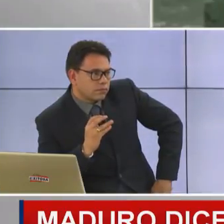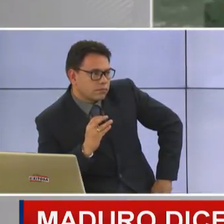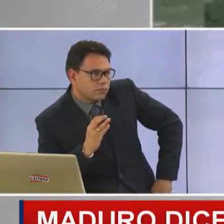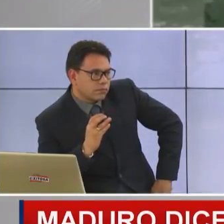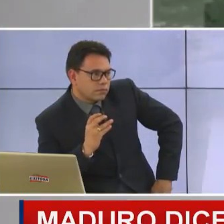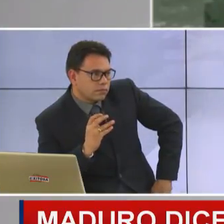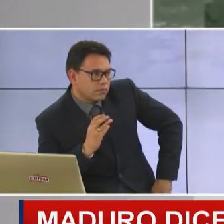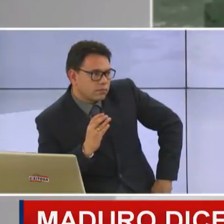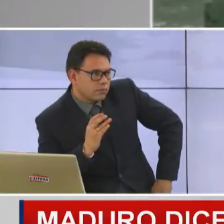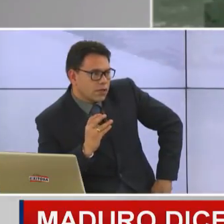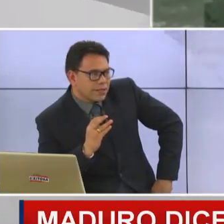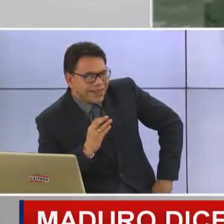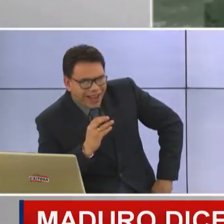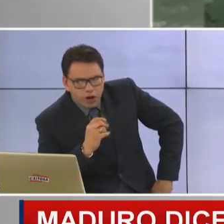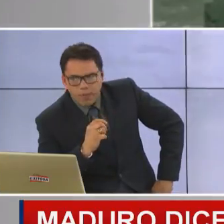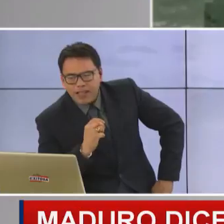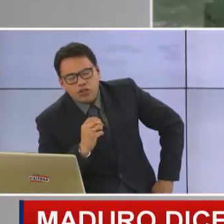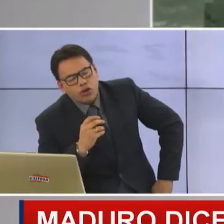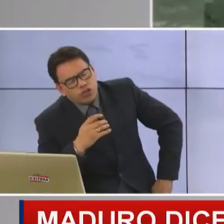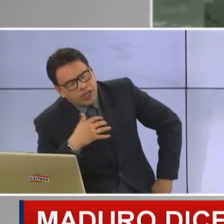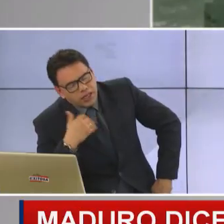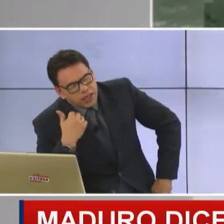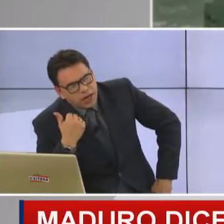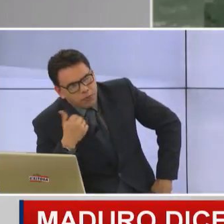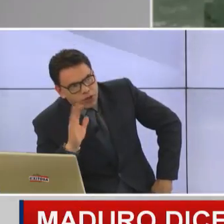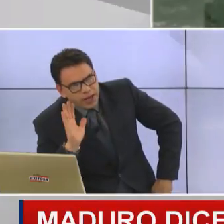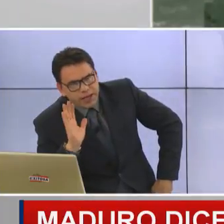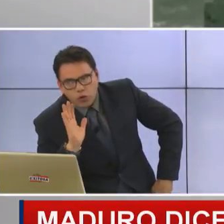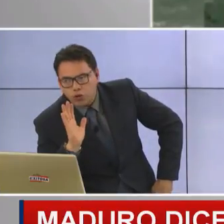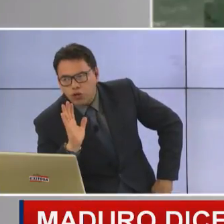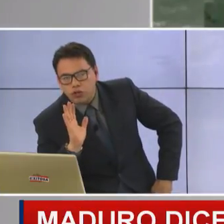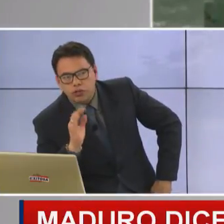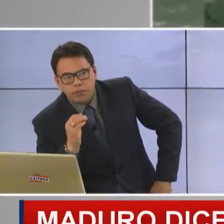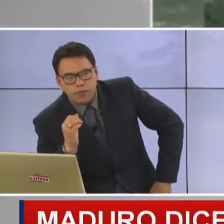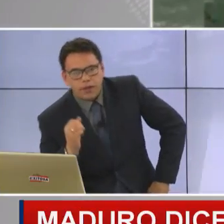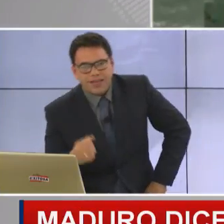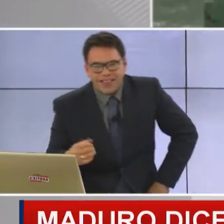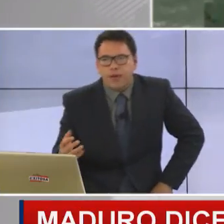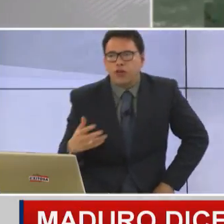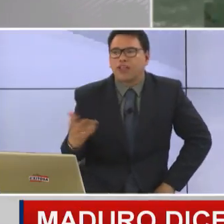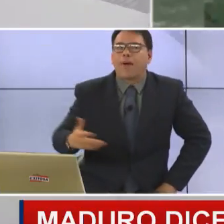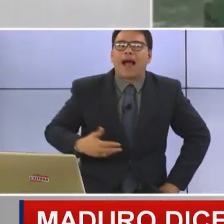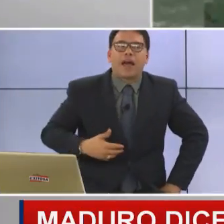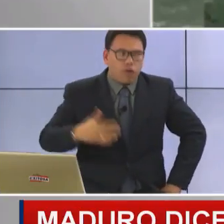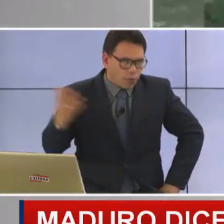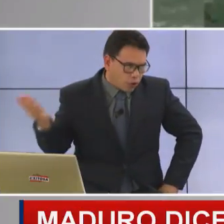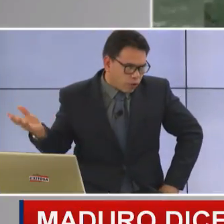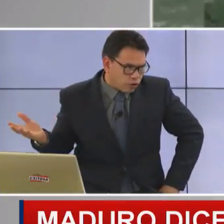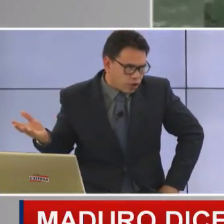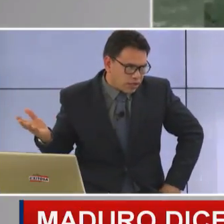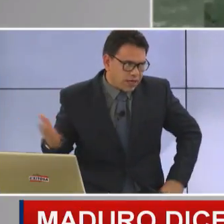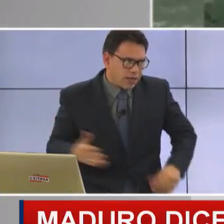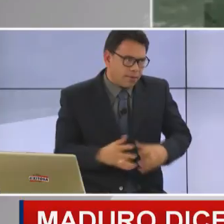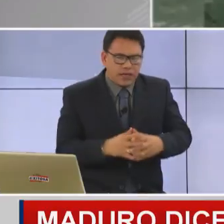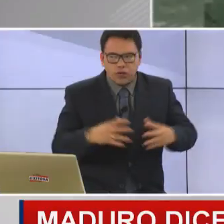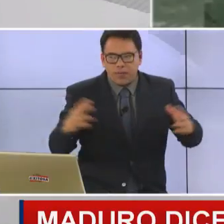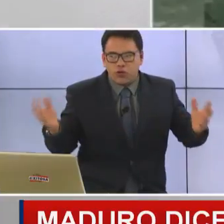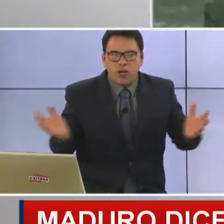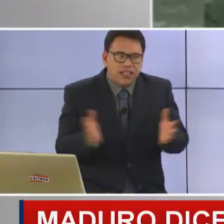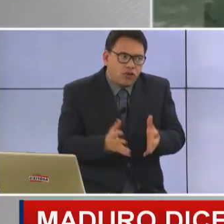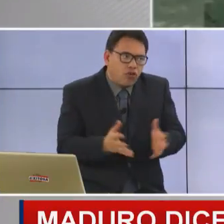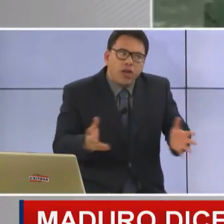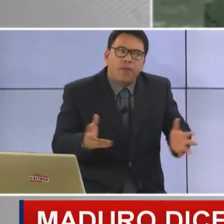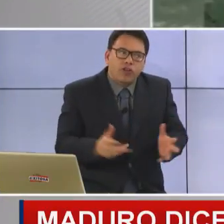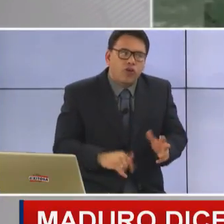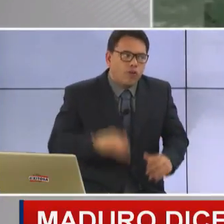separado de lo político. Sí, claro. Además, no, China tiene la posibilidad de recursos y ha sabido trabajar los propios recursos de China. Sí, claro.